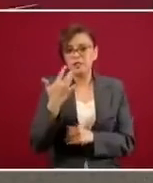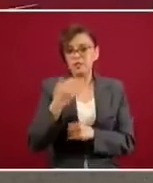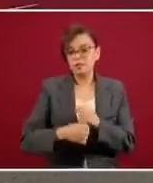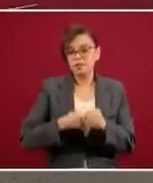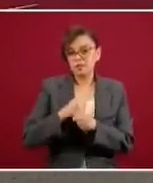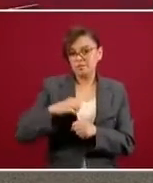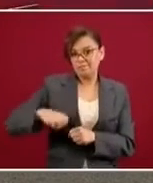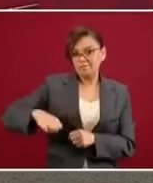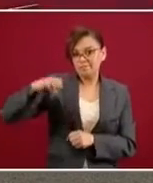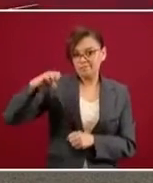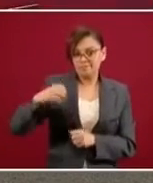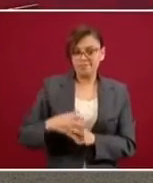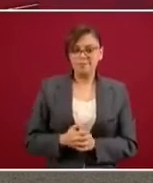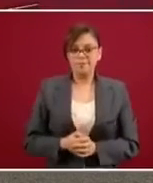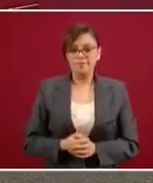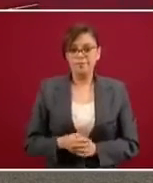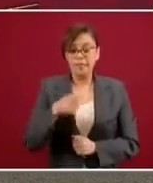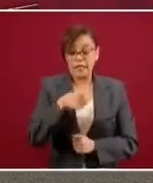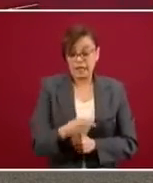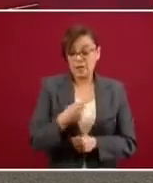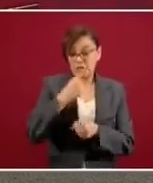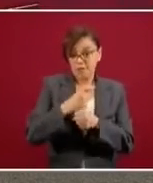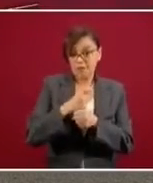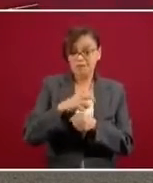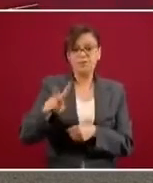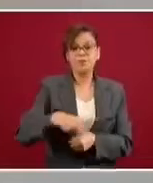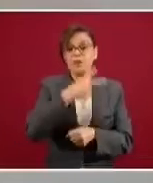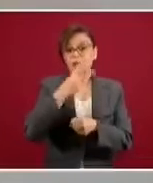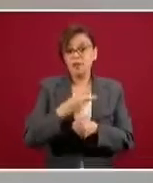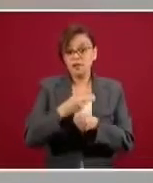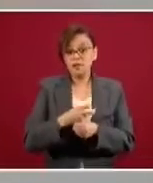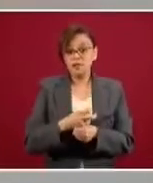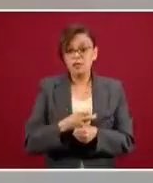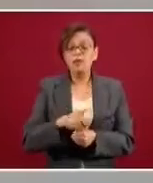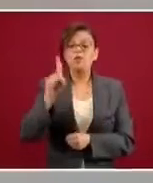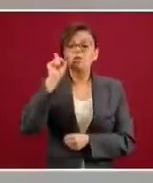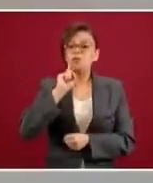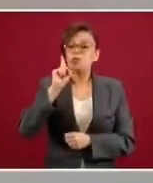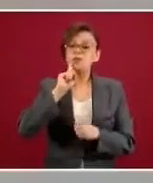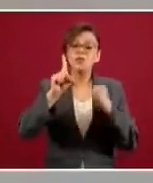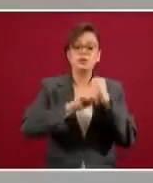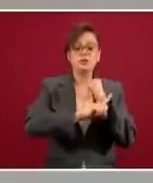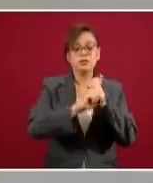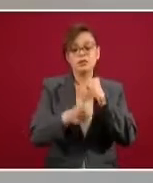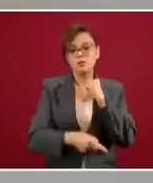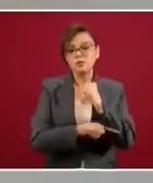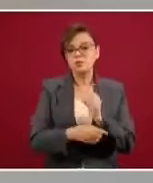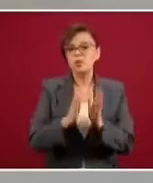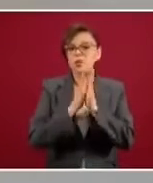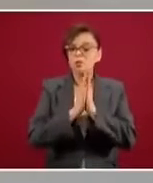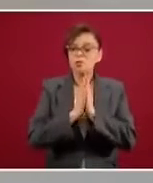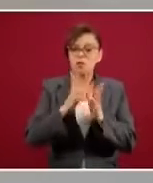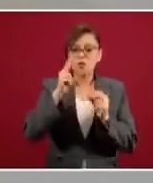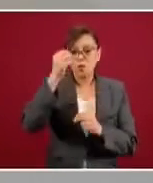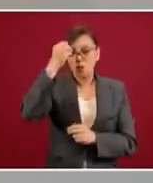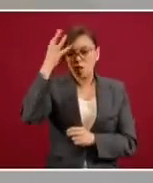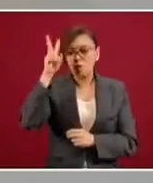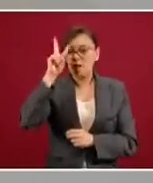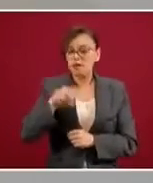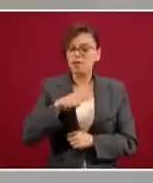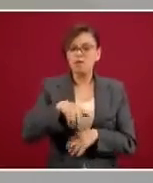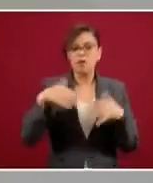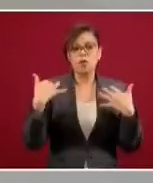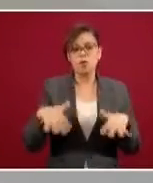Este es un elemento. El segundo es mujer embarazada. Por favor, que no se nos olviden, las mujeres embarazadas tienen un riesgo aumentado de